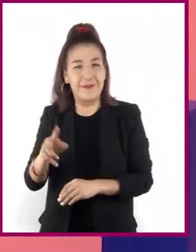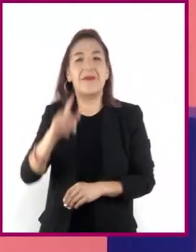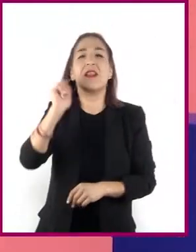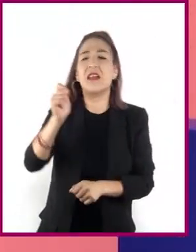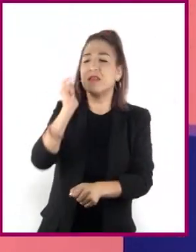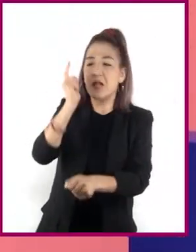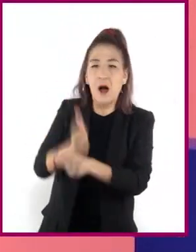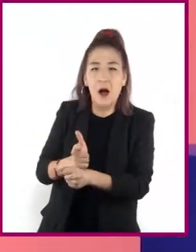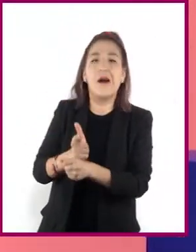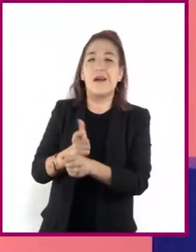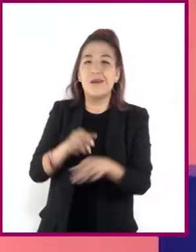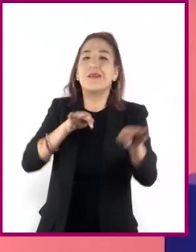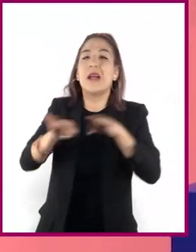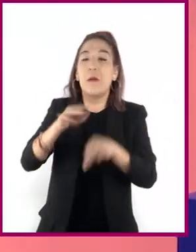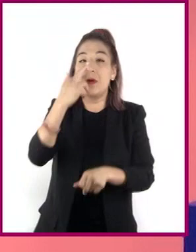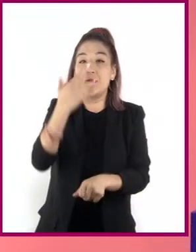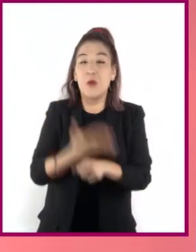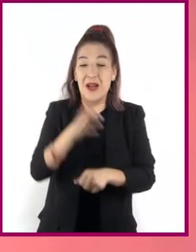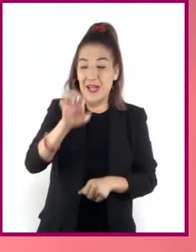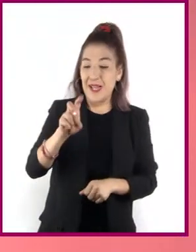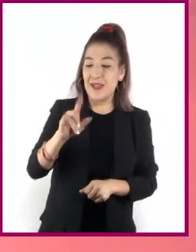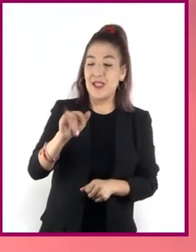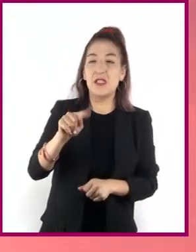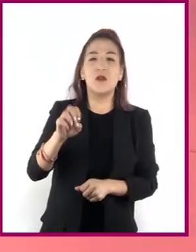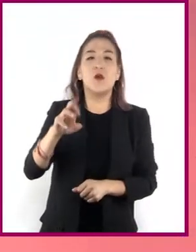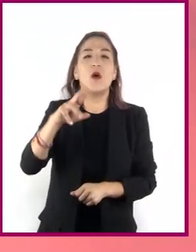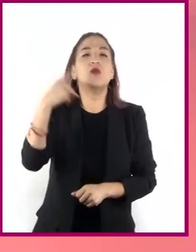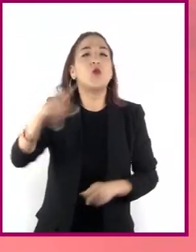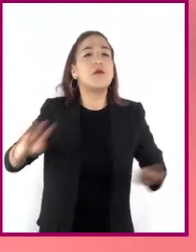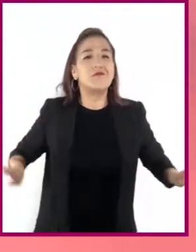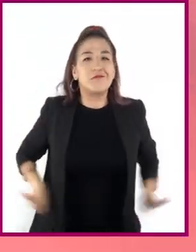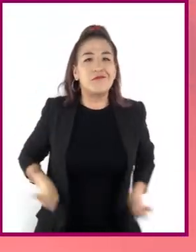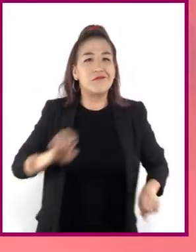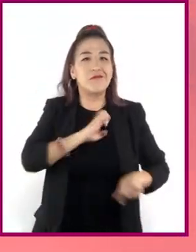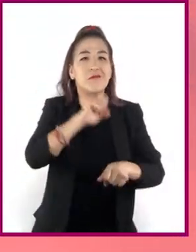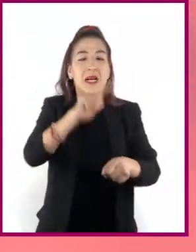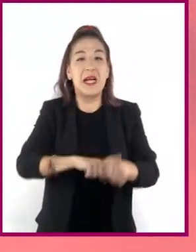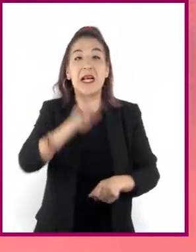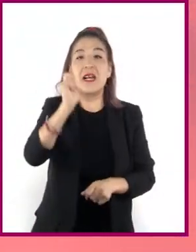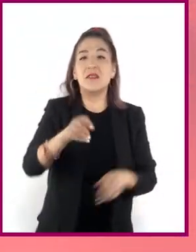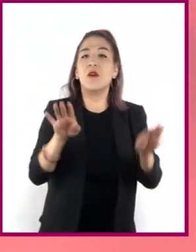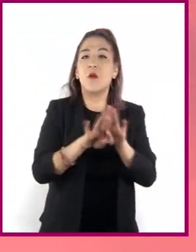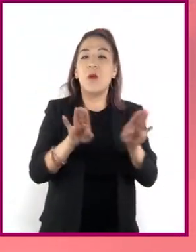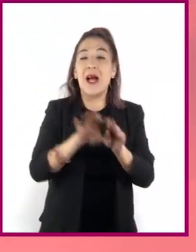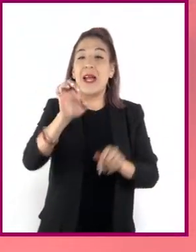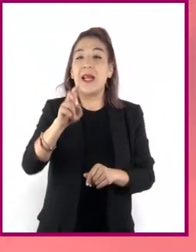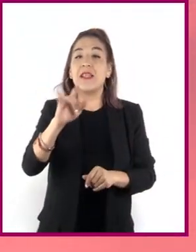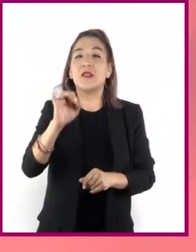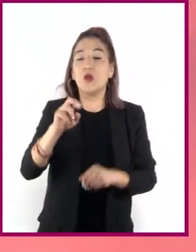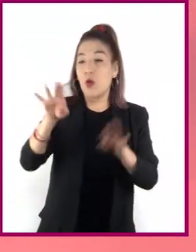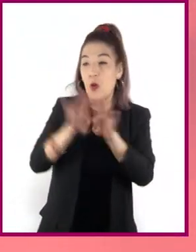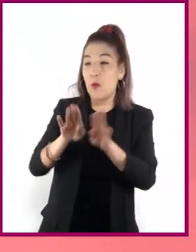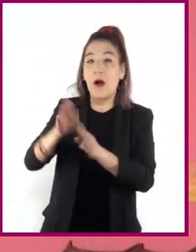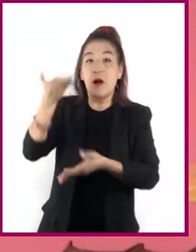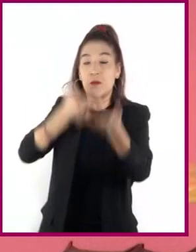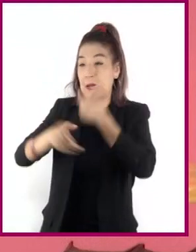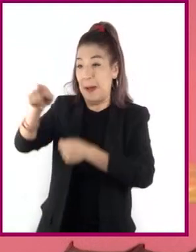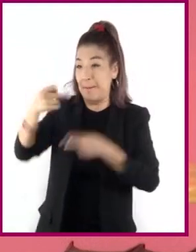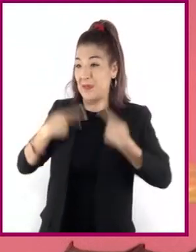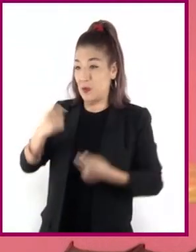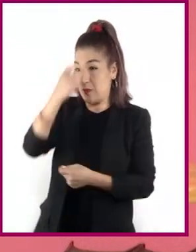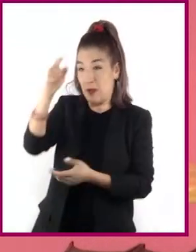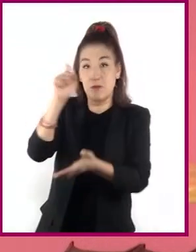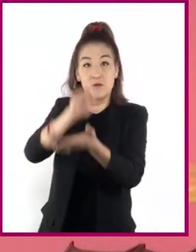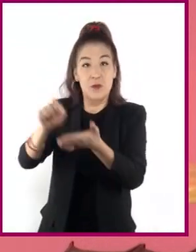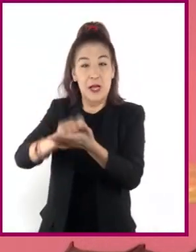editor en un texto argumentativo tiene particularidades ya que la edición se hace de como un acuerdo con el autor